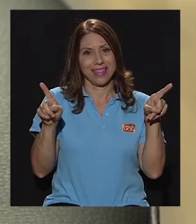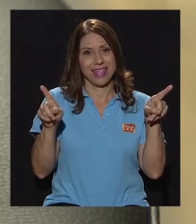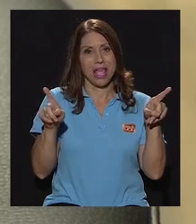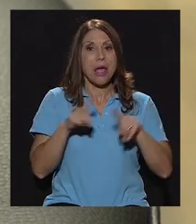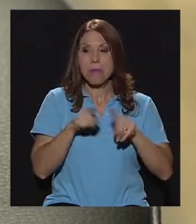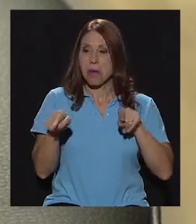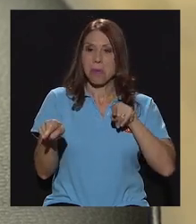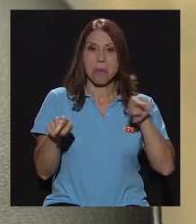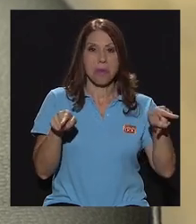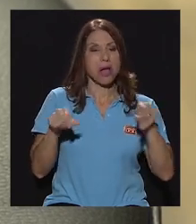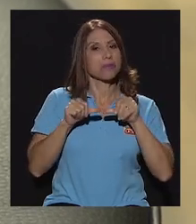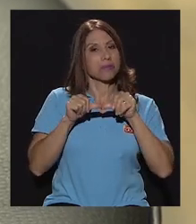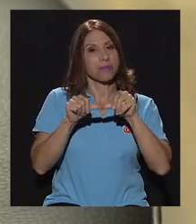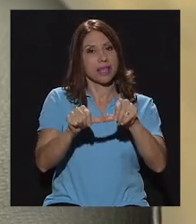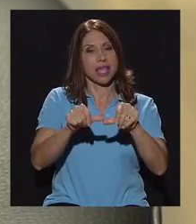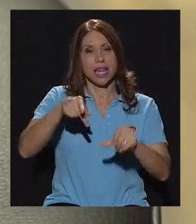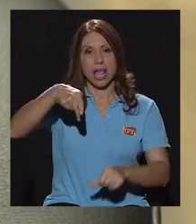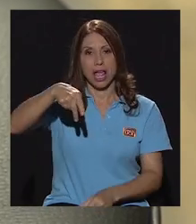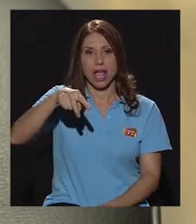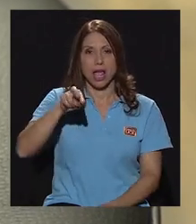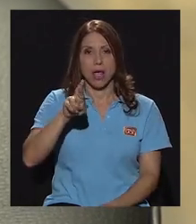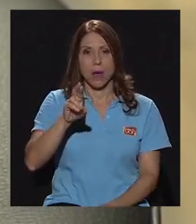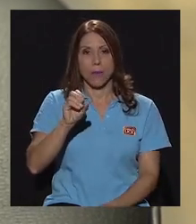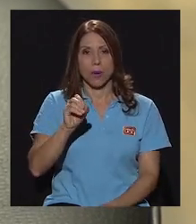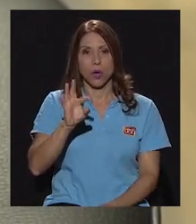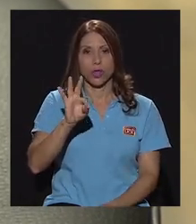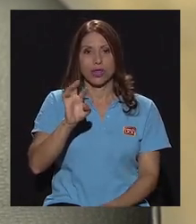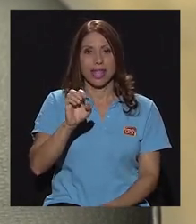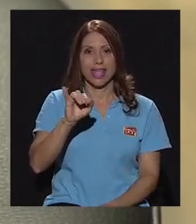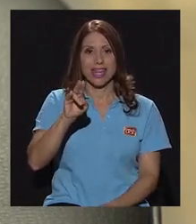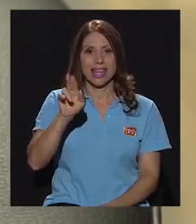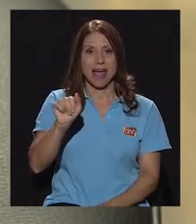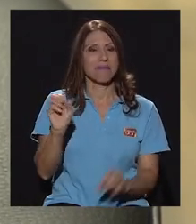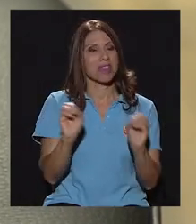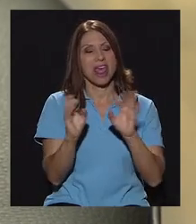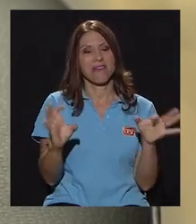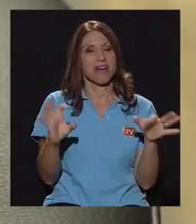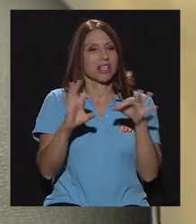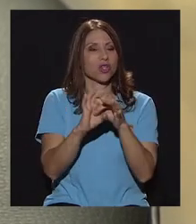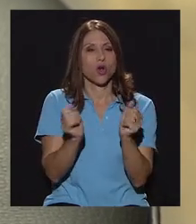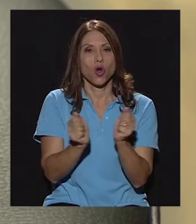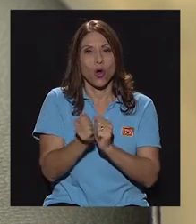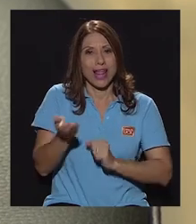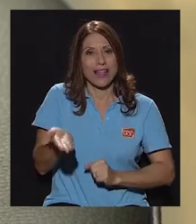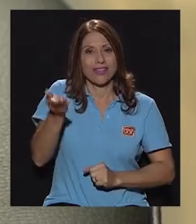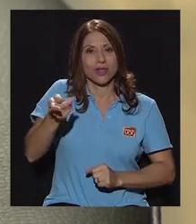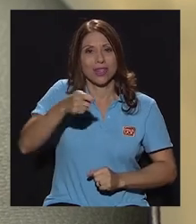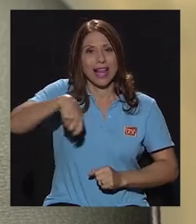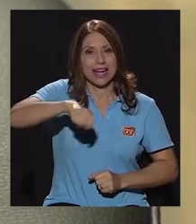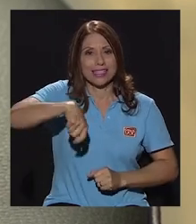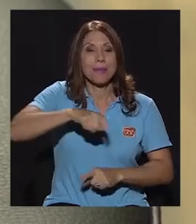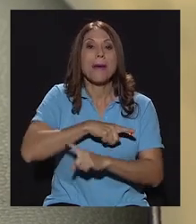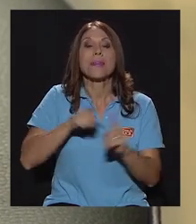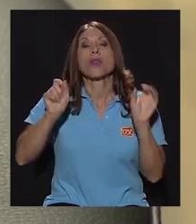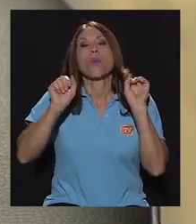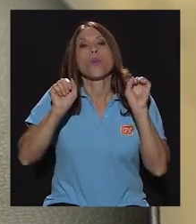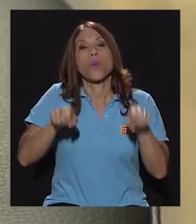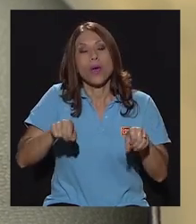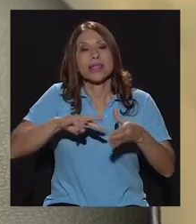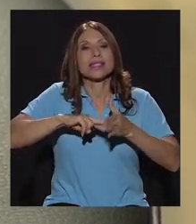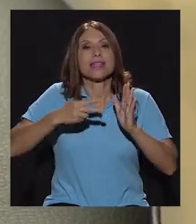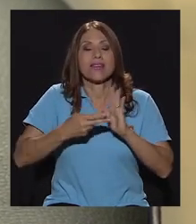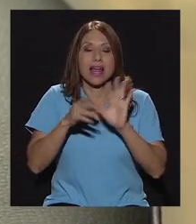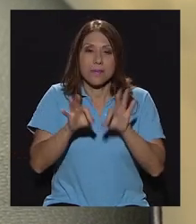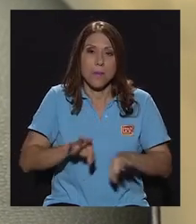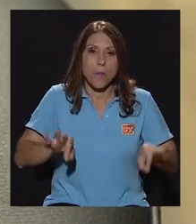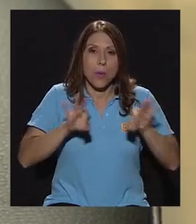proteína, no tiene relación directa con la elevación de la glicemia, pero sí puede incidir en el control del peso, en